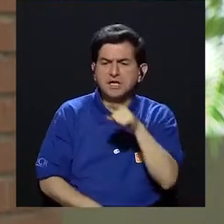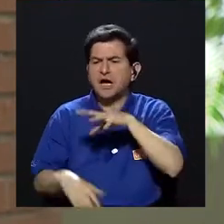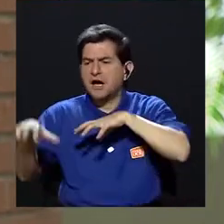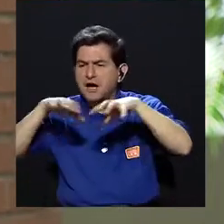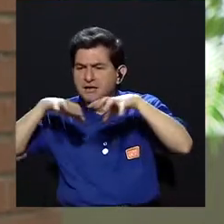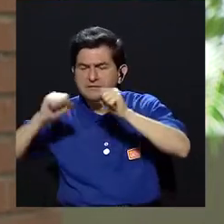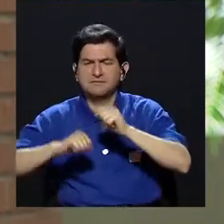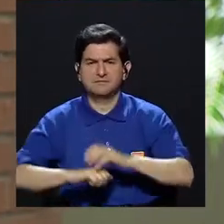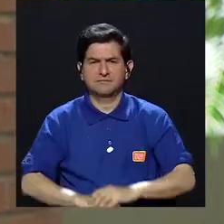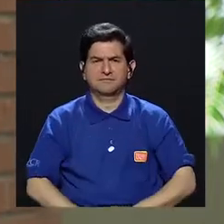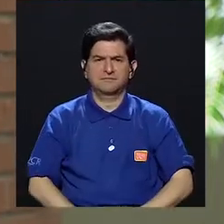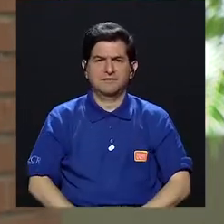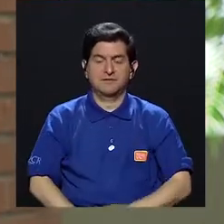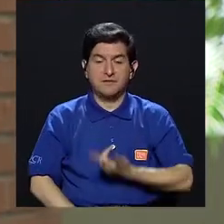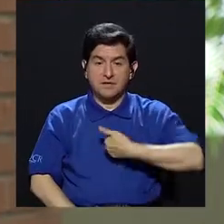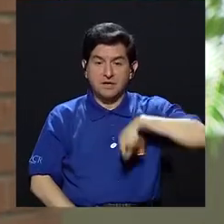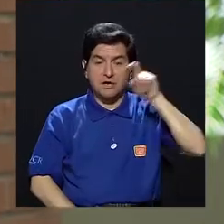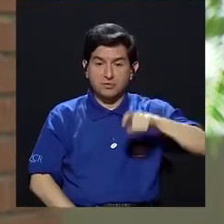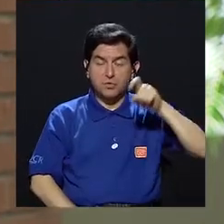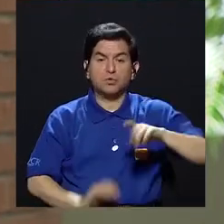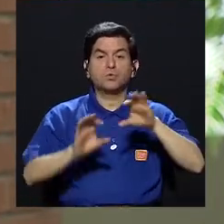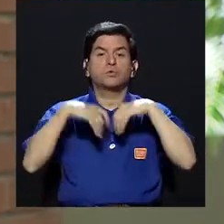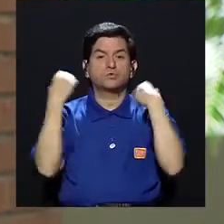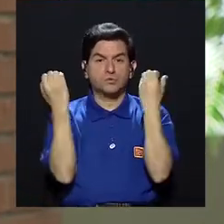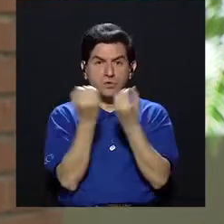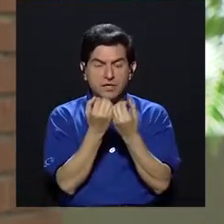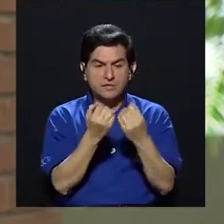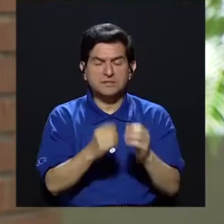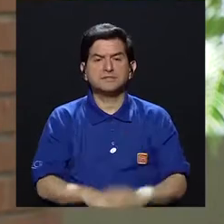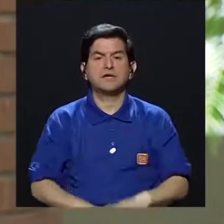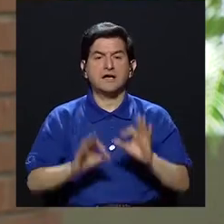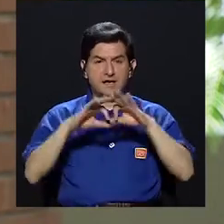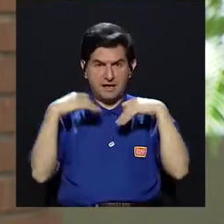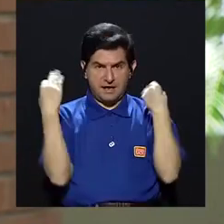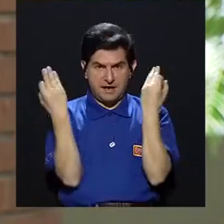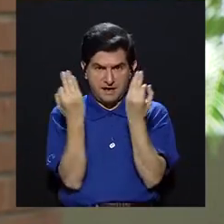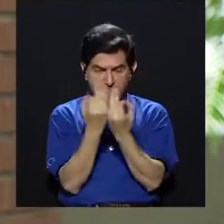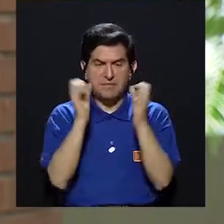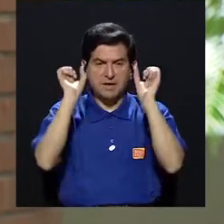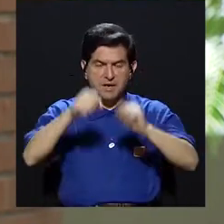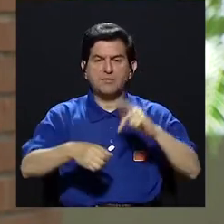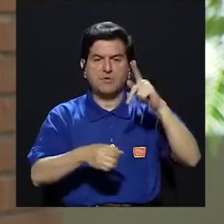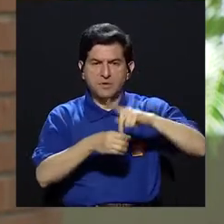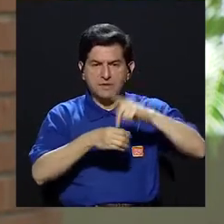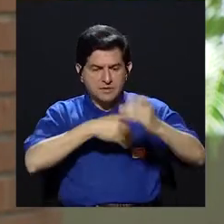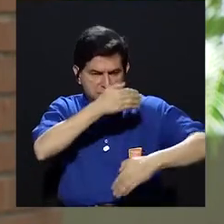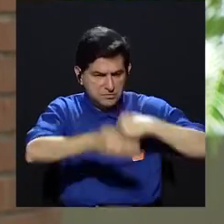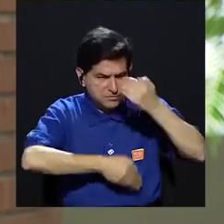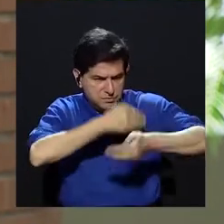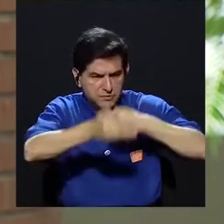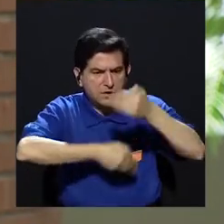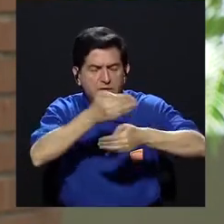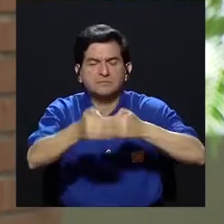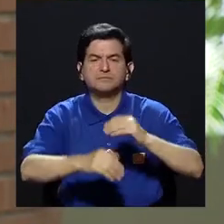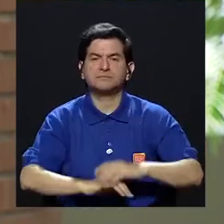esta actividad, y tuvimos que organizarnos familiarmente también para ser parte del